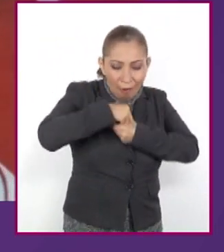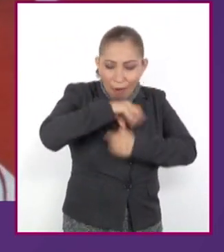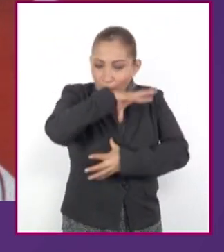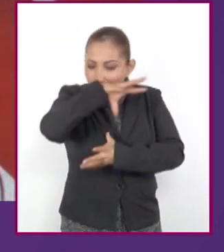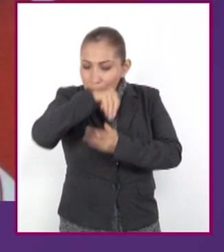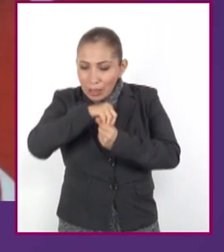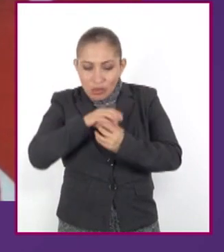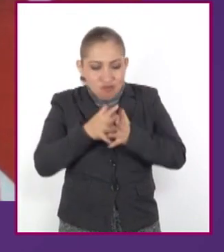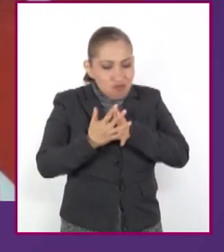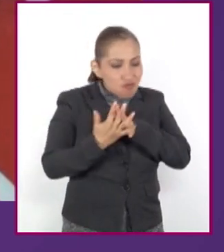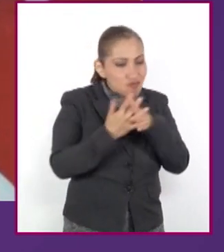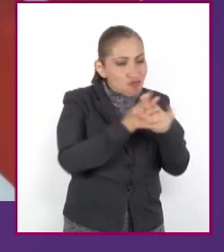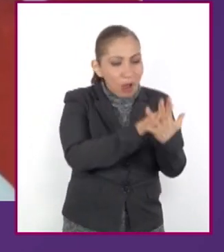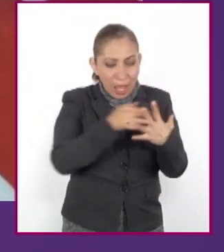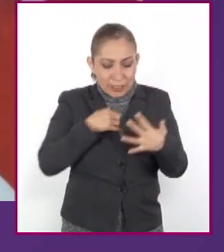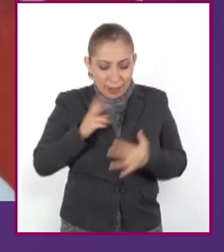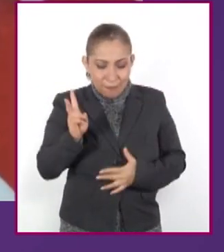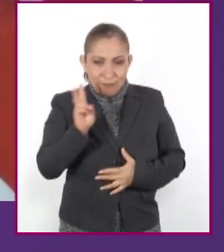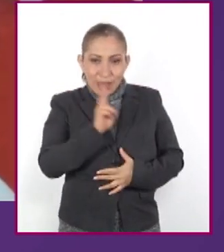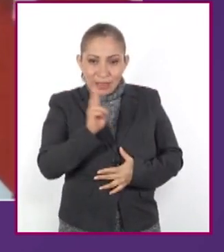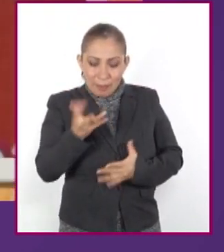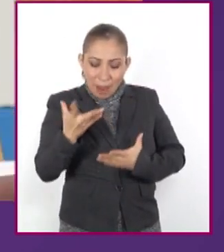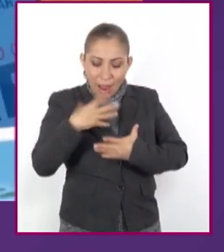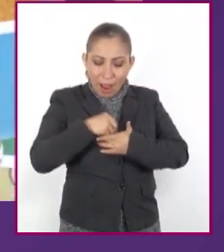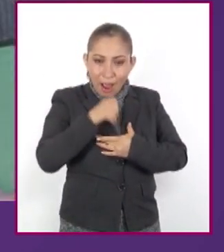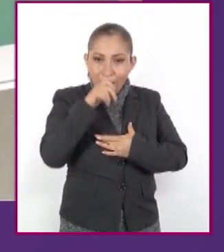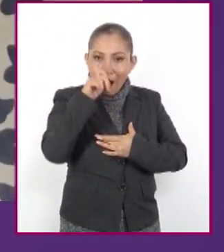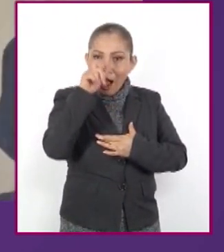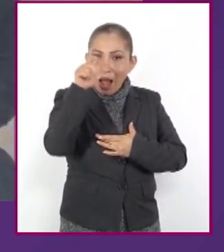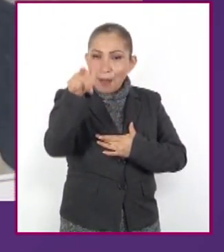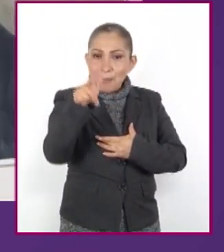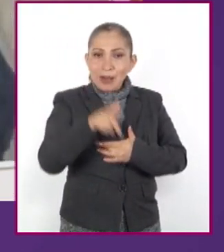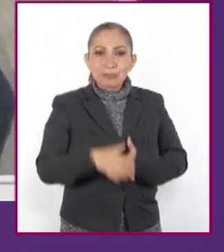combinados. Es una vitamina para el alma.